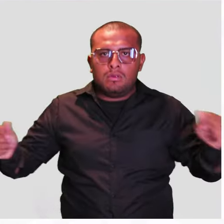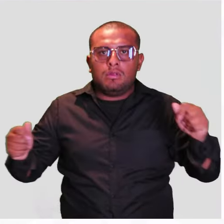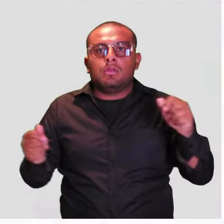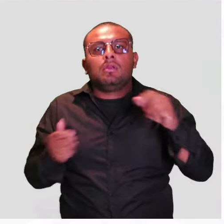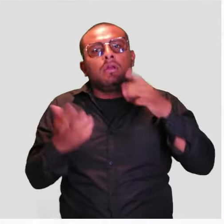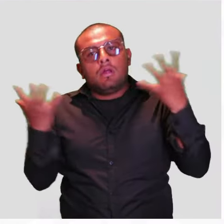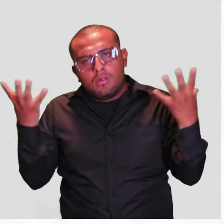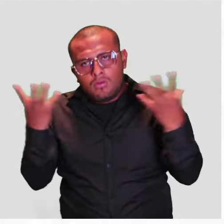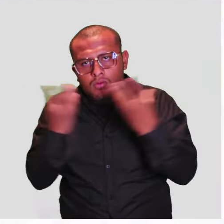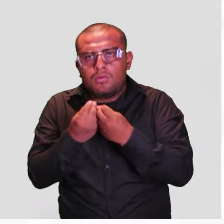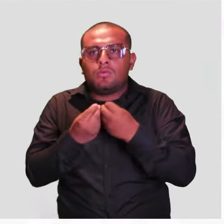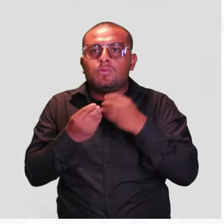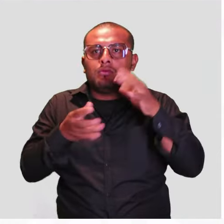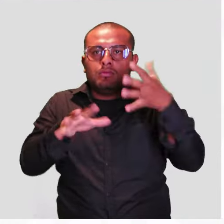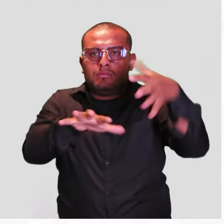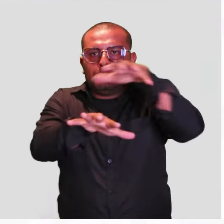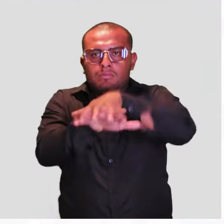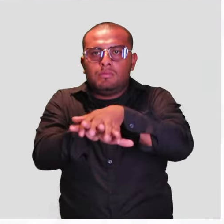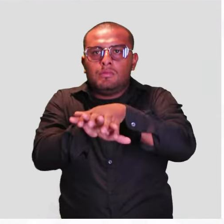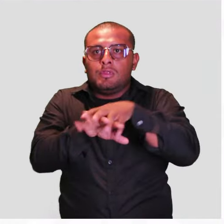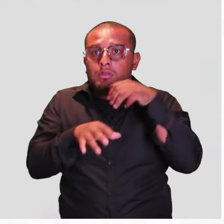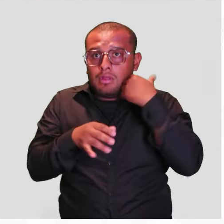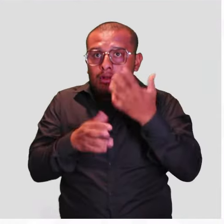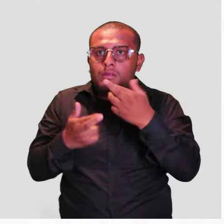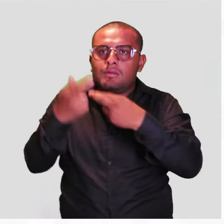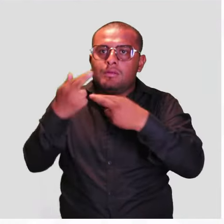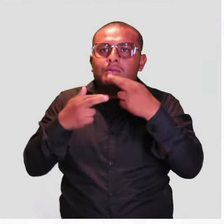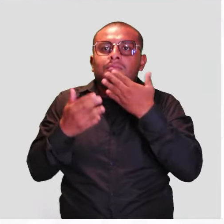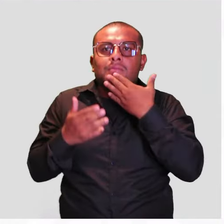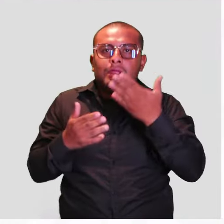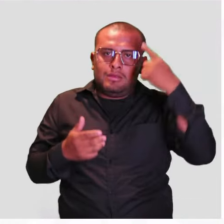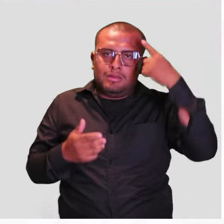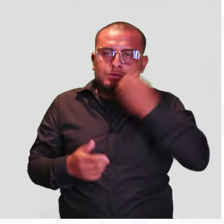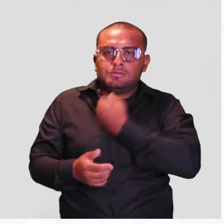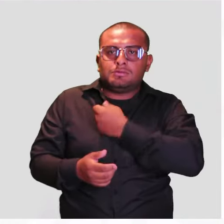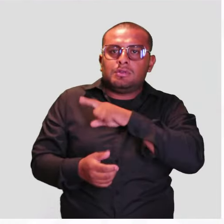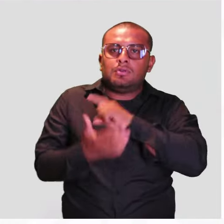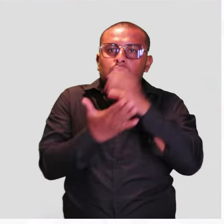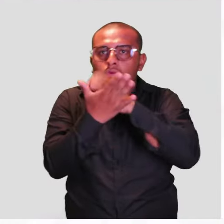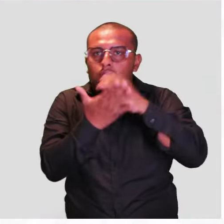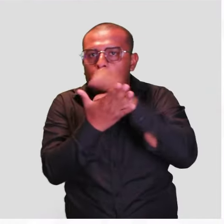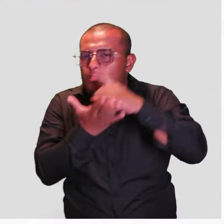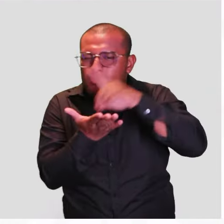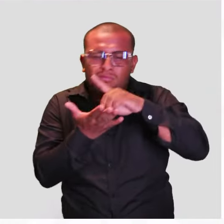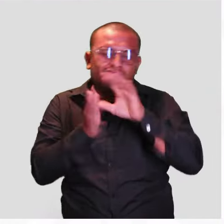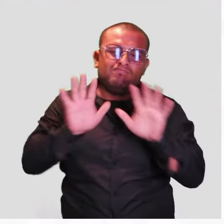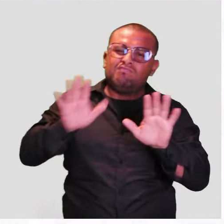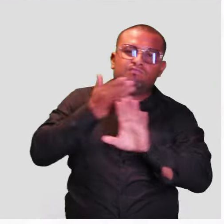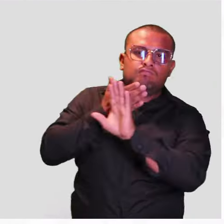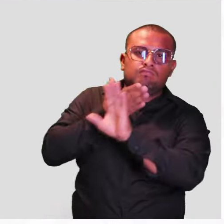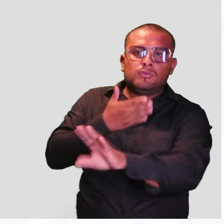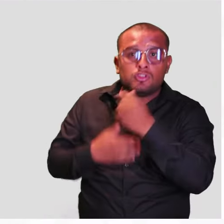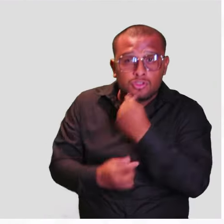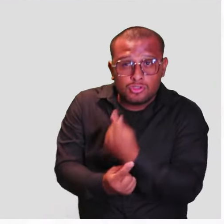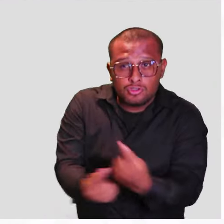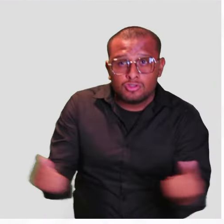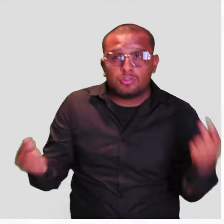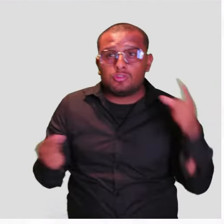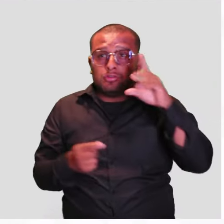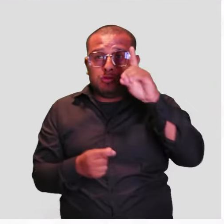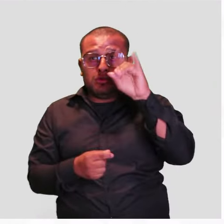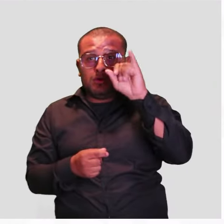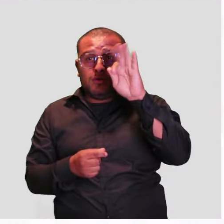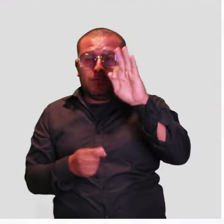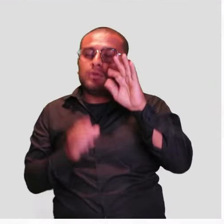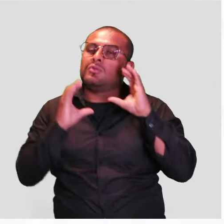recuperarse física, emocional y mentalmente en su lucha contra estas adicciones. Vamos a proteger a los niños en el DIF. Va a estar en manos de personal